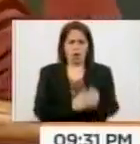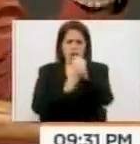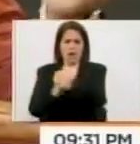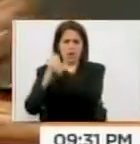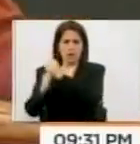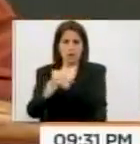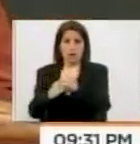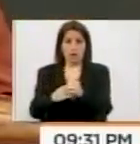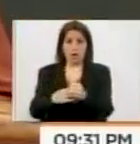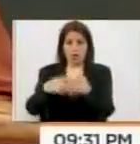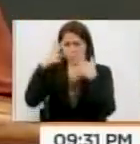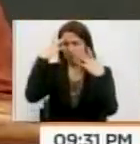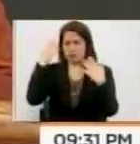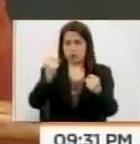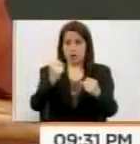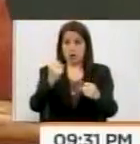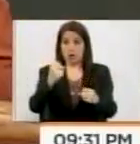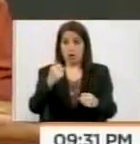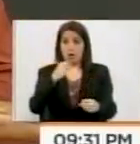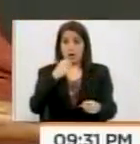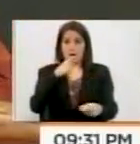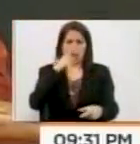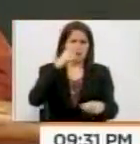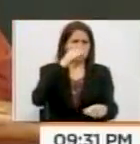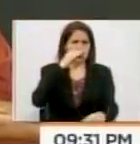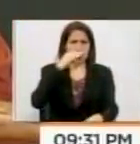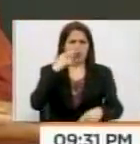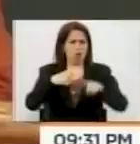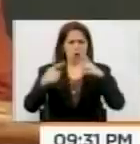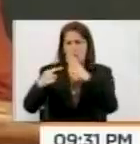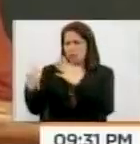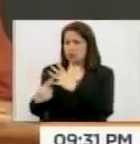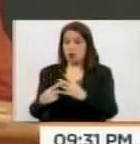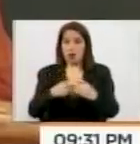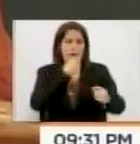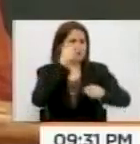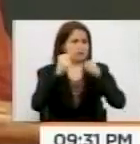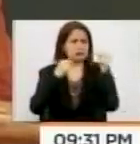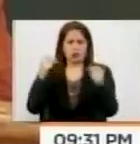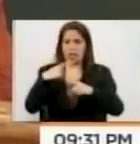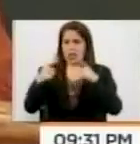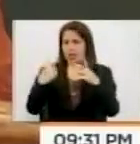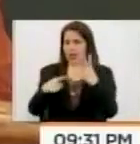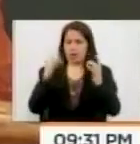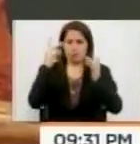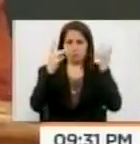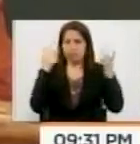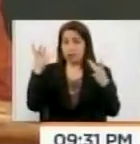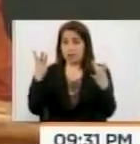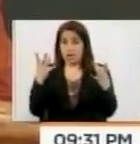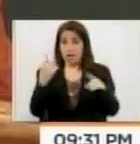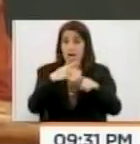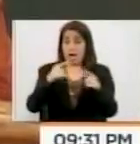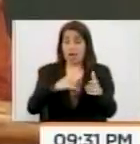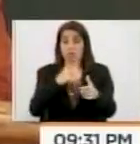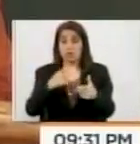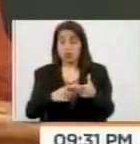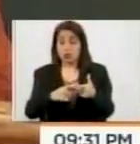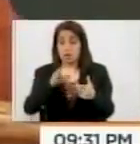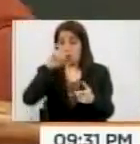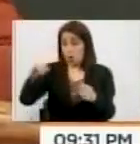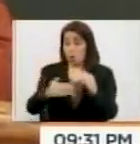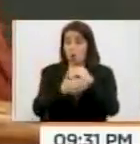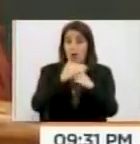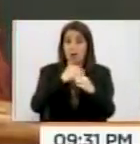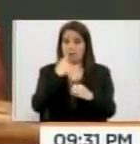el Potro Álvarez dándose la experta por una canción, cosas así, ¿no? Entonces, Jorge Rodríguez, experto,